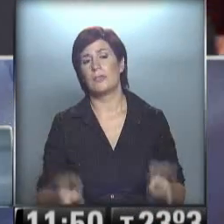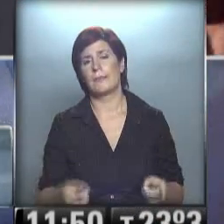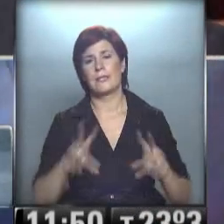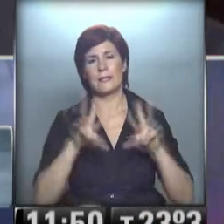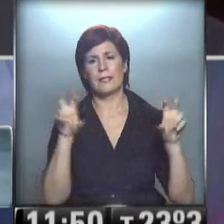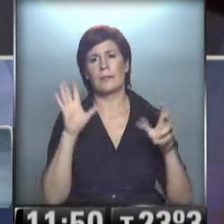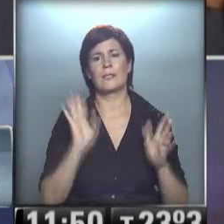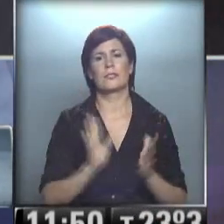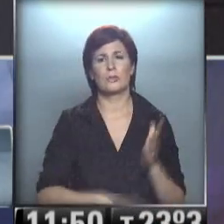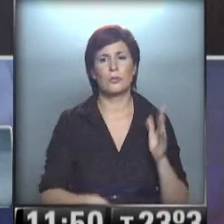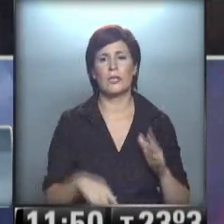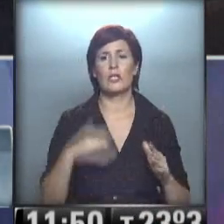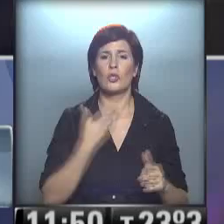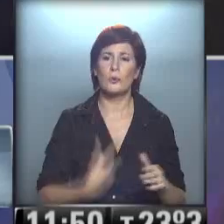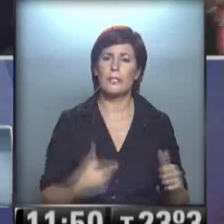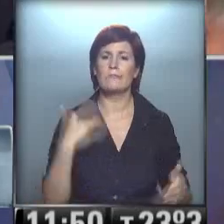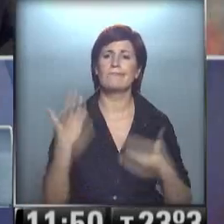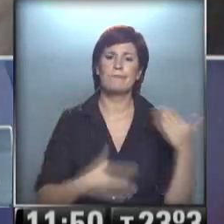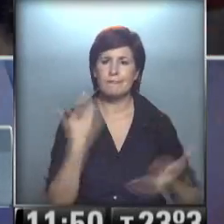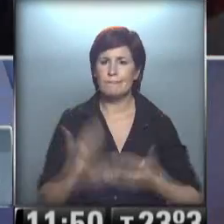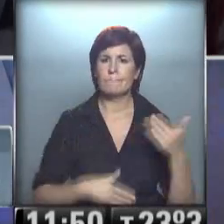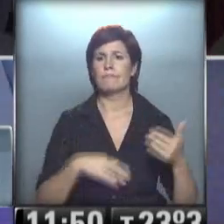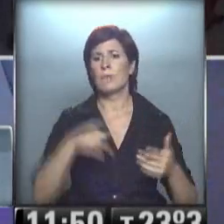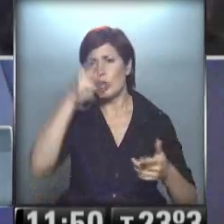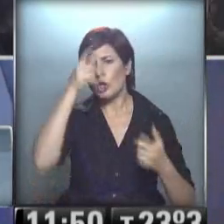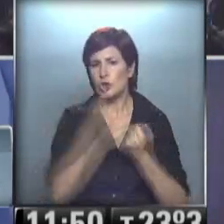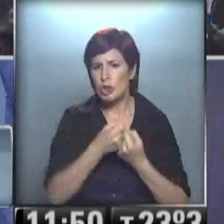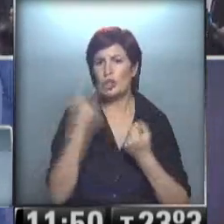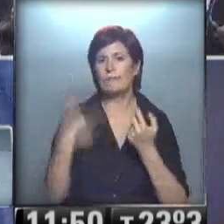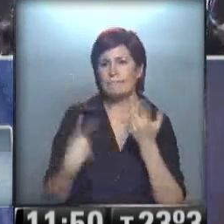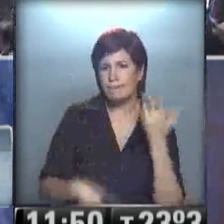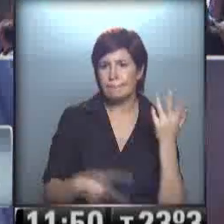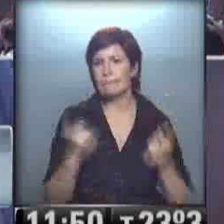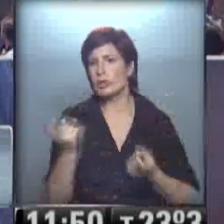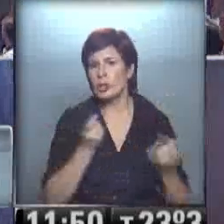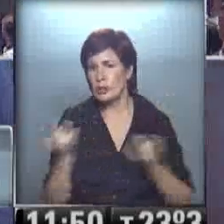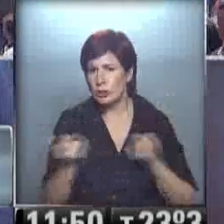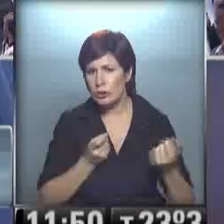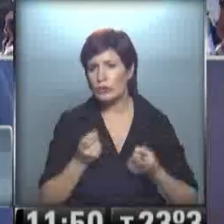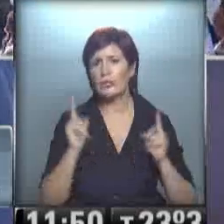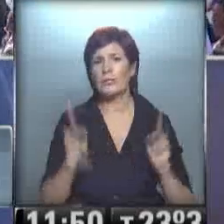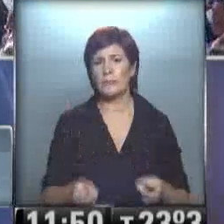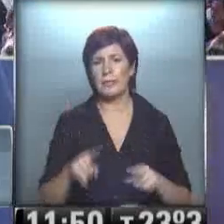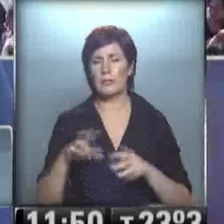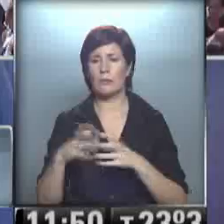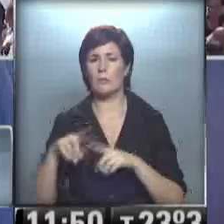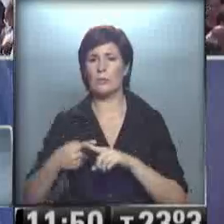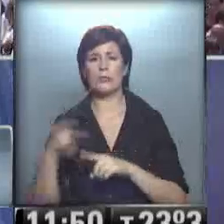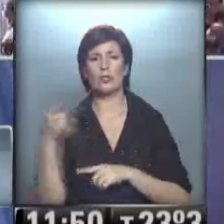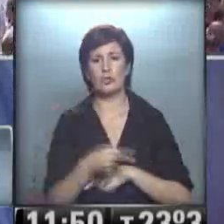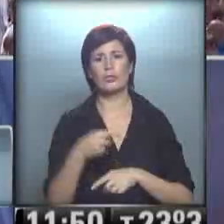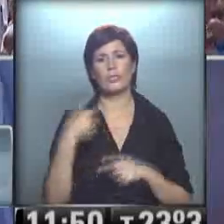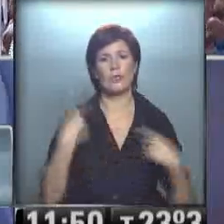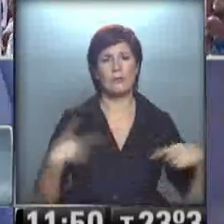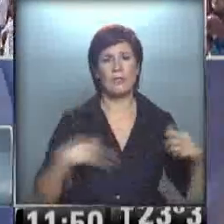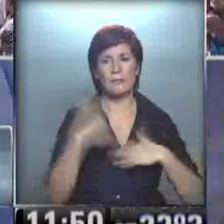tratar de evitar que el gobierno avance sobre determinados controles o regulaciones, la oposición a determinadas políticas públicas, es parte de ese